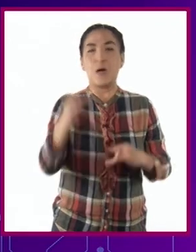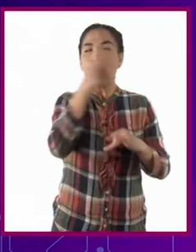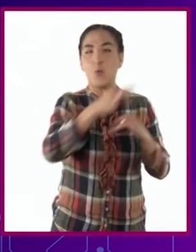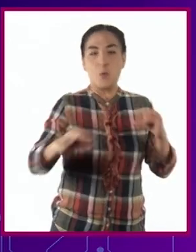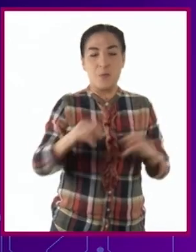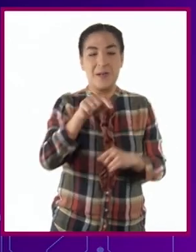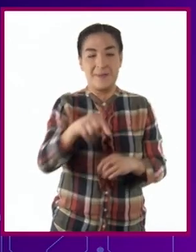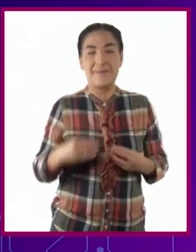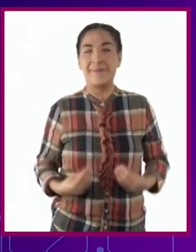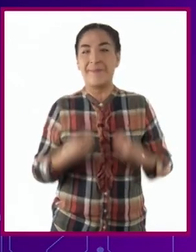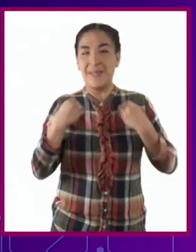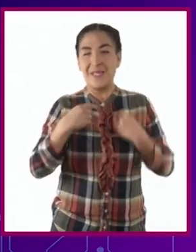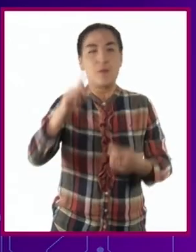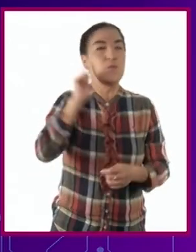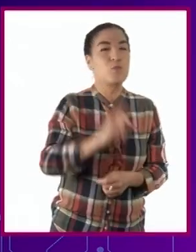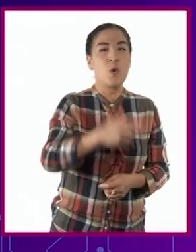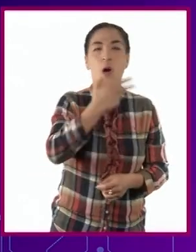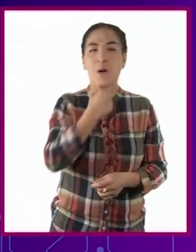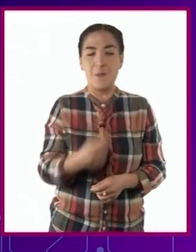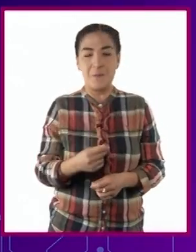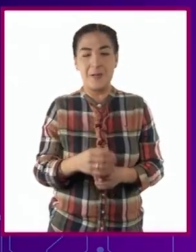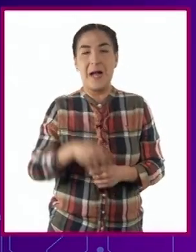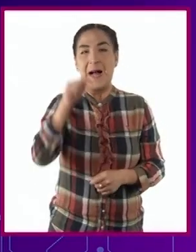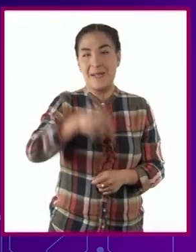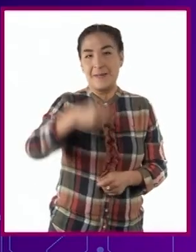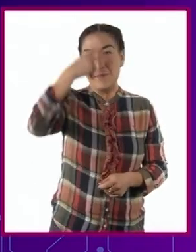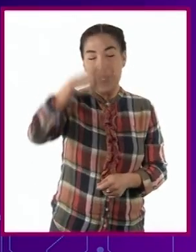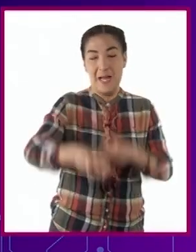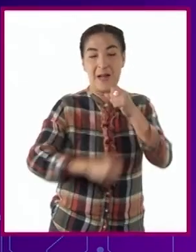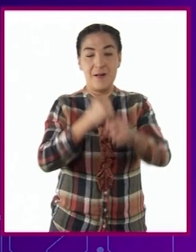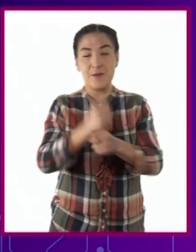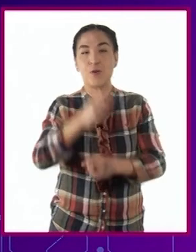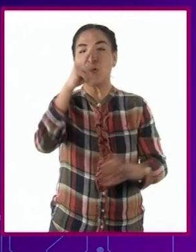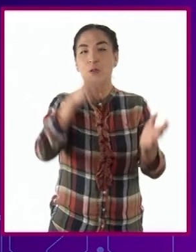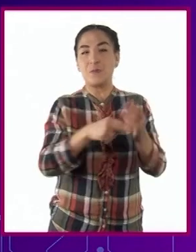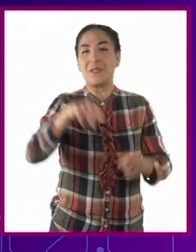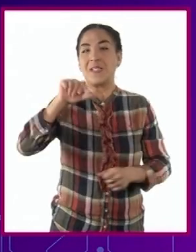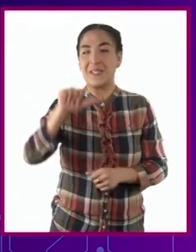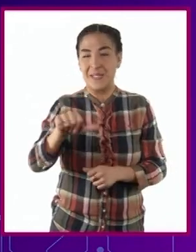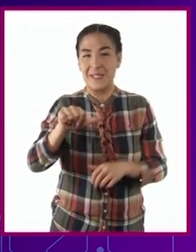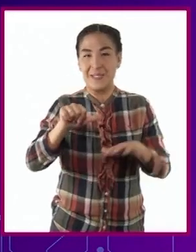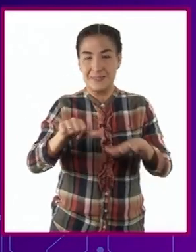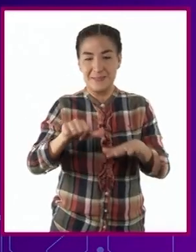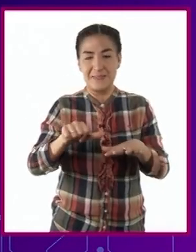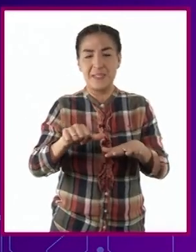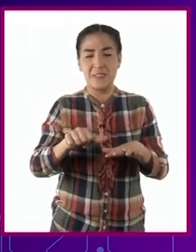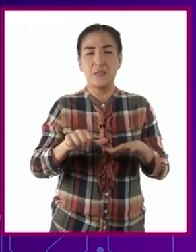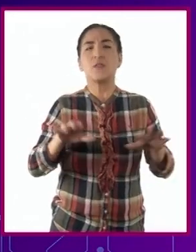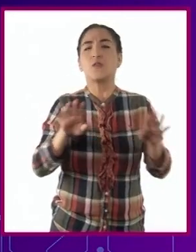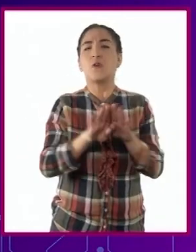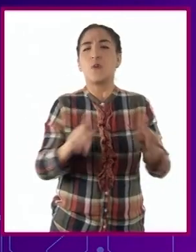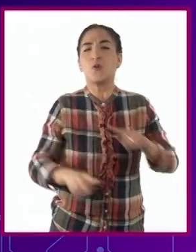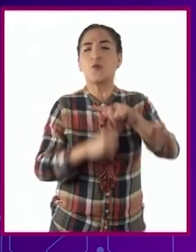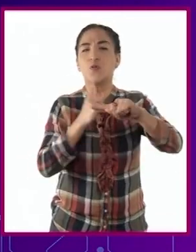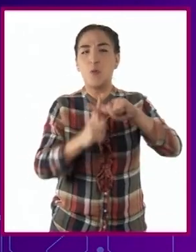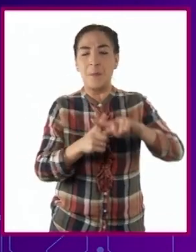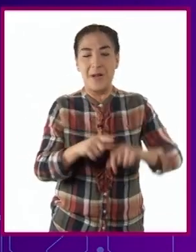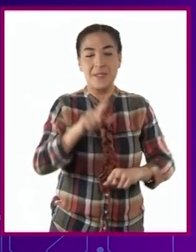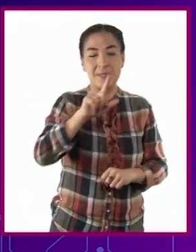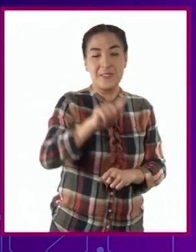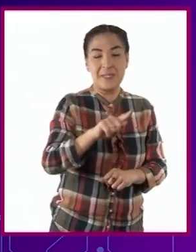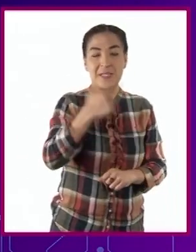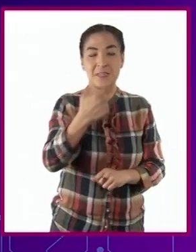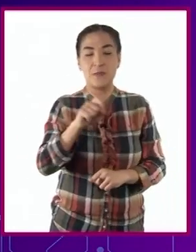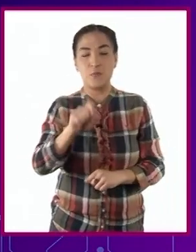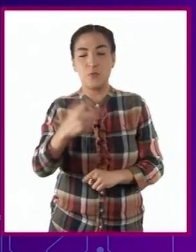de vida entre mujeres y hombres en México en el año 2016 se obtiene sumando